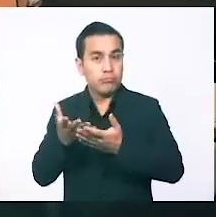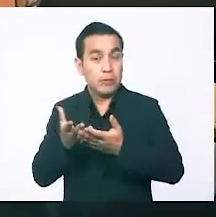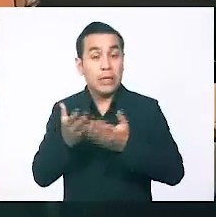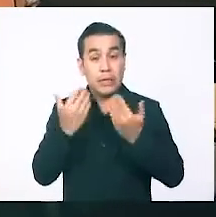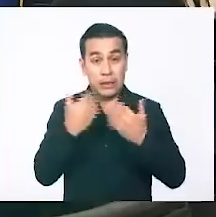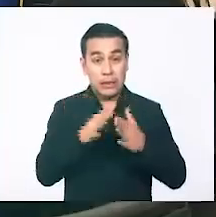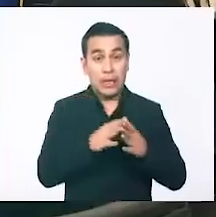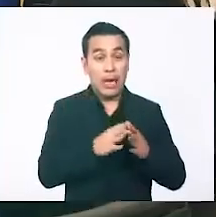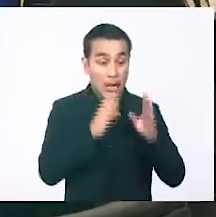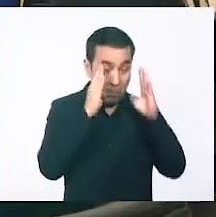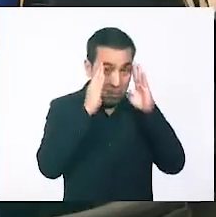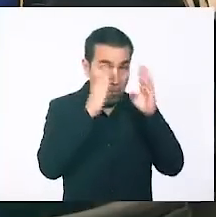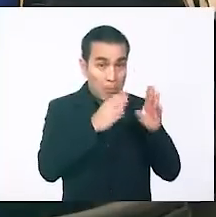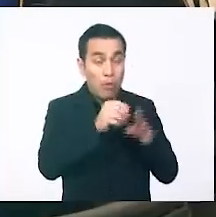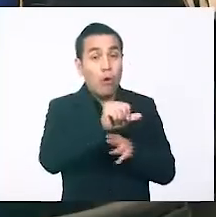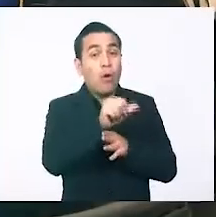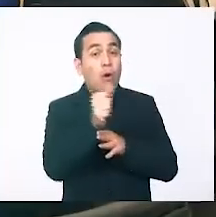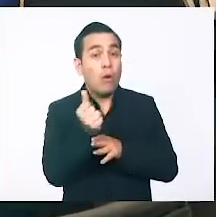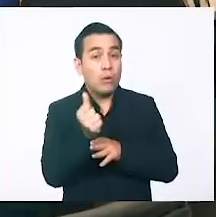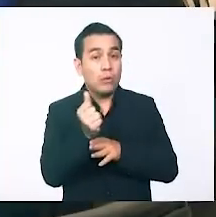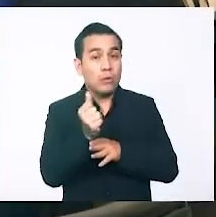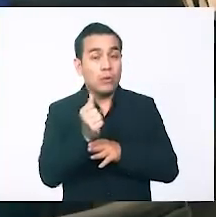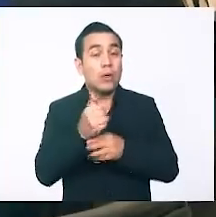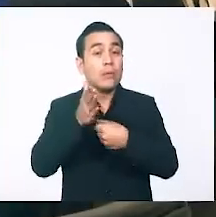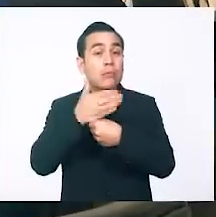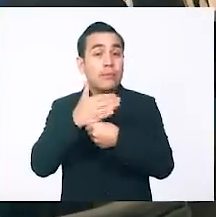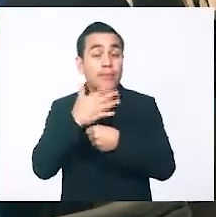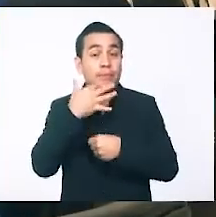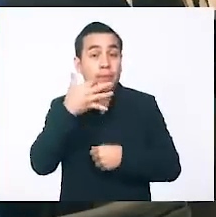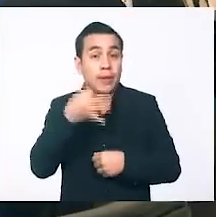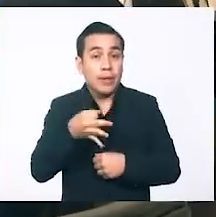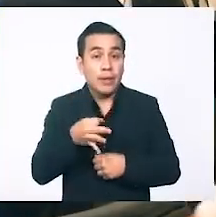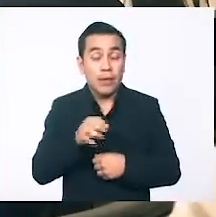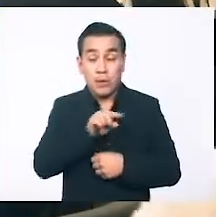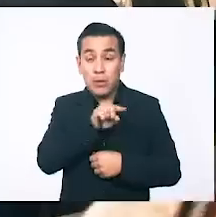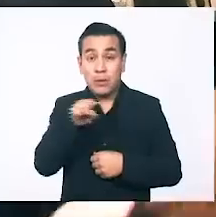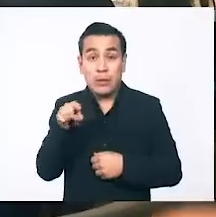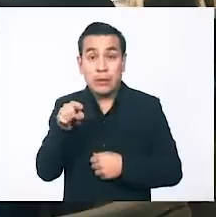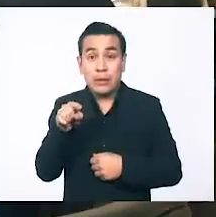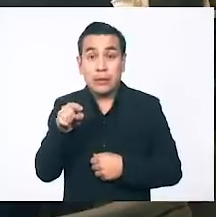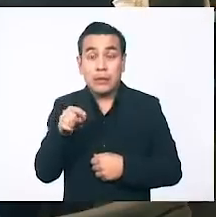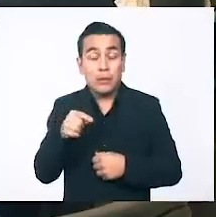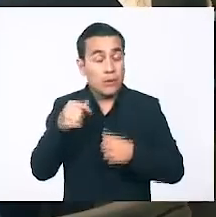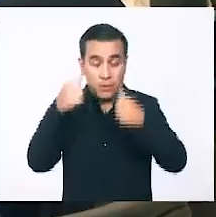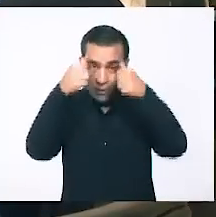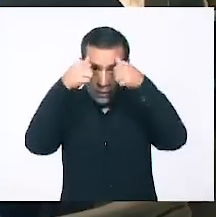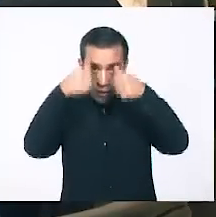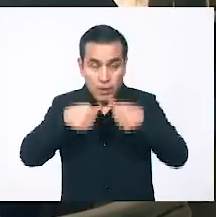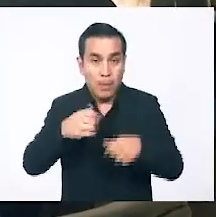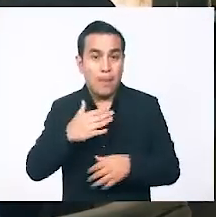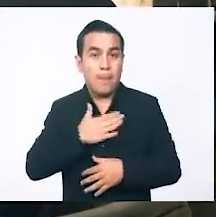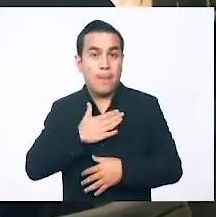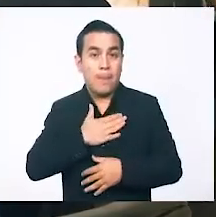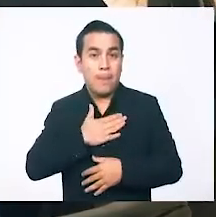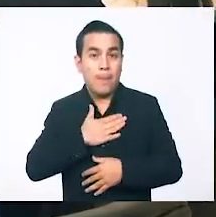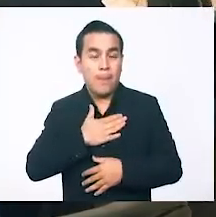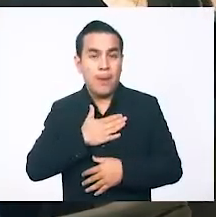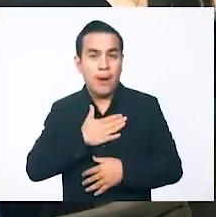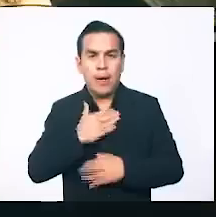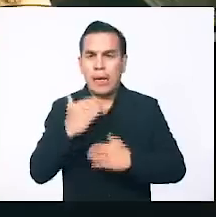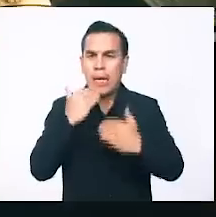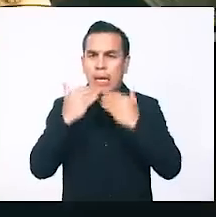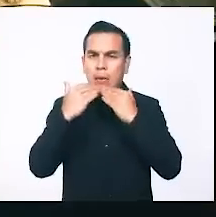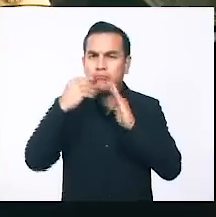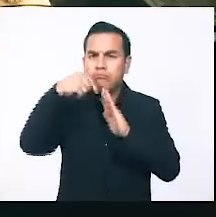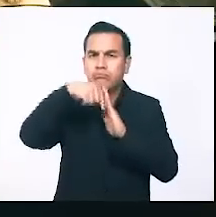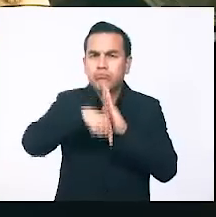escuchando la versión de la oposición, pues cuando menos, si no quieren... si no están de acuerdo con mi argumento de que están